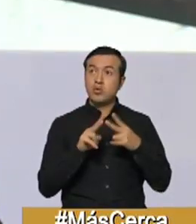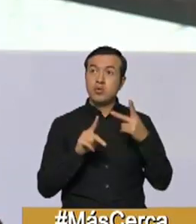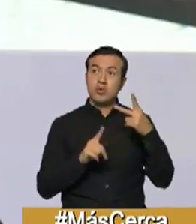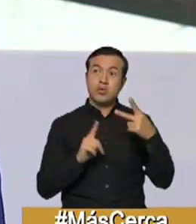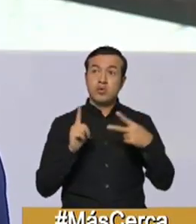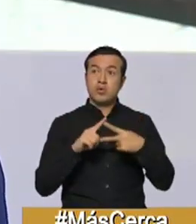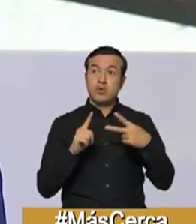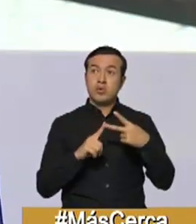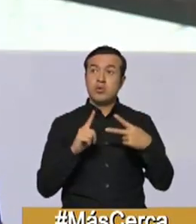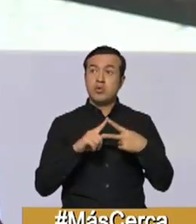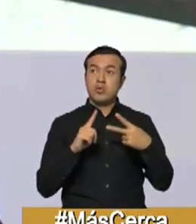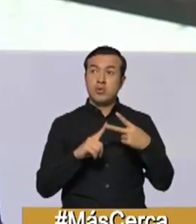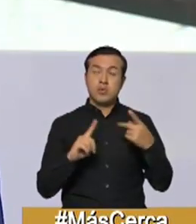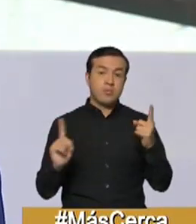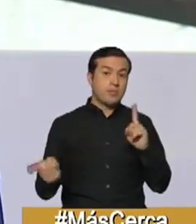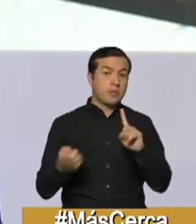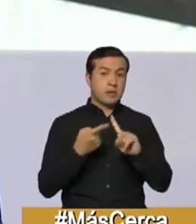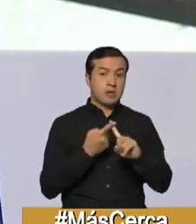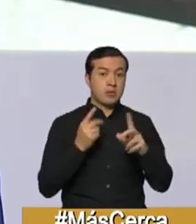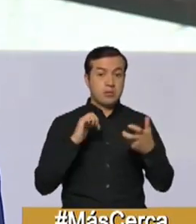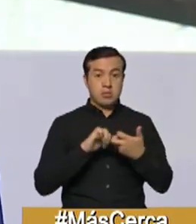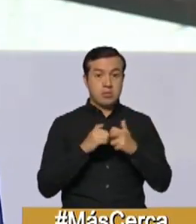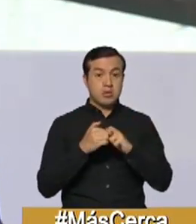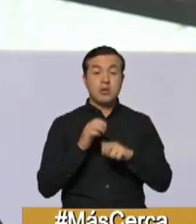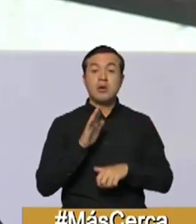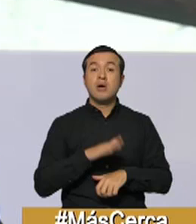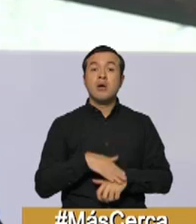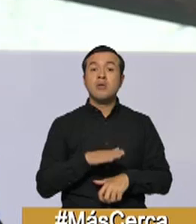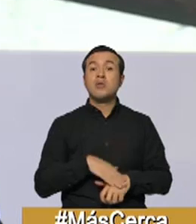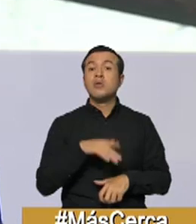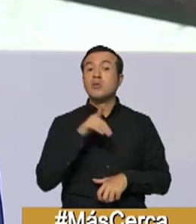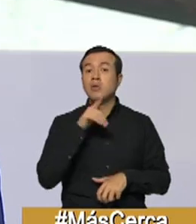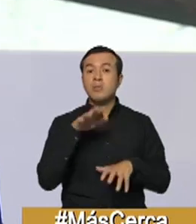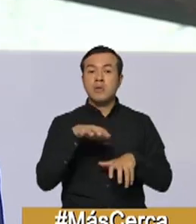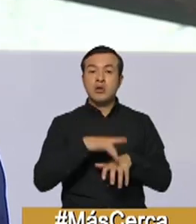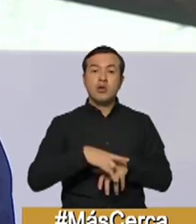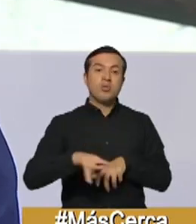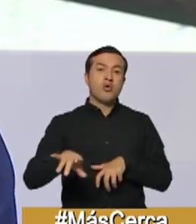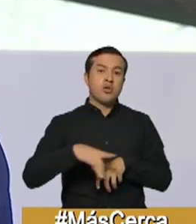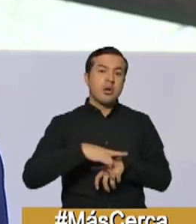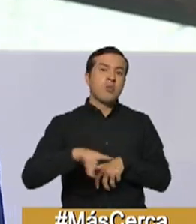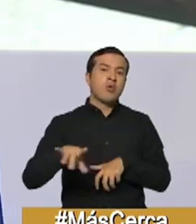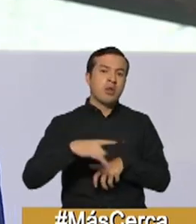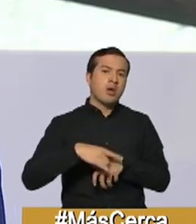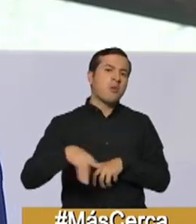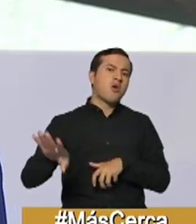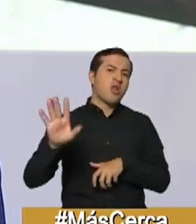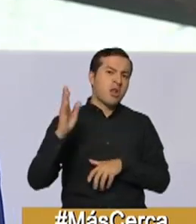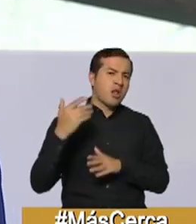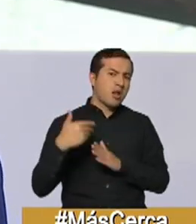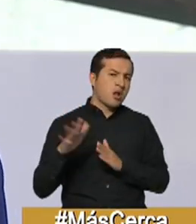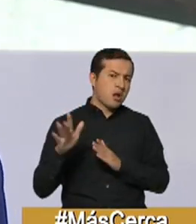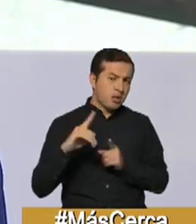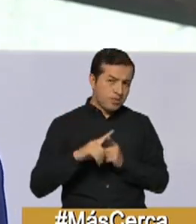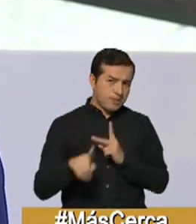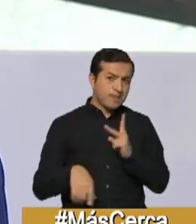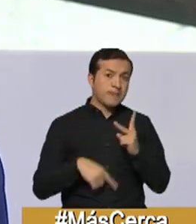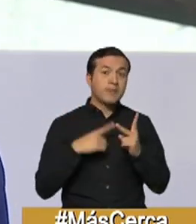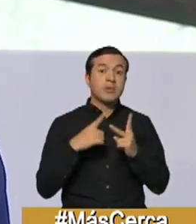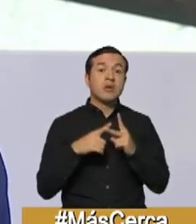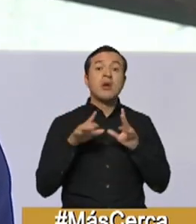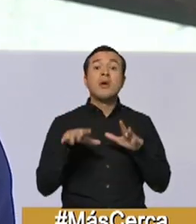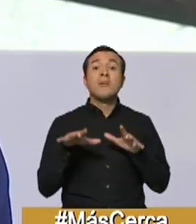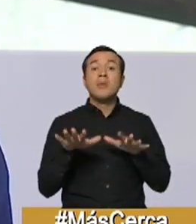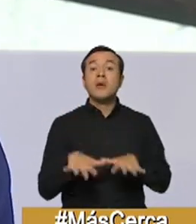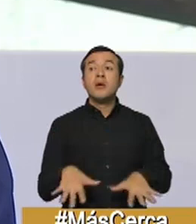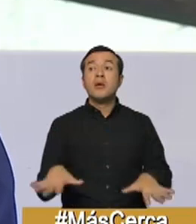Primero, que la problemática se basa en sí por el abandono de mascotas y en realidad por los perritos